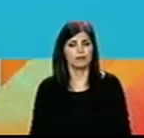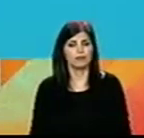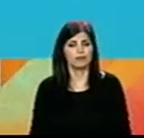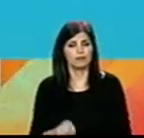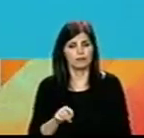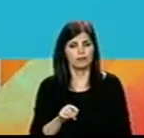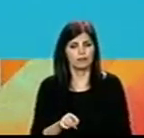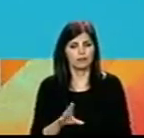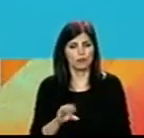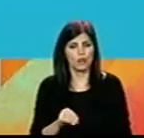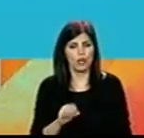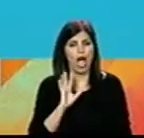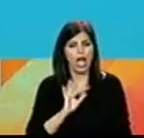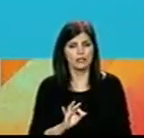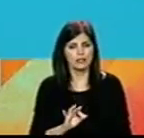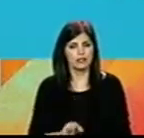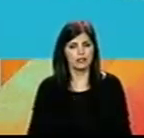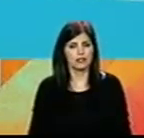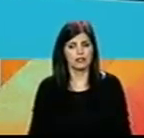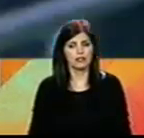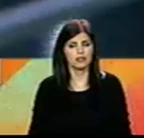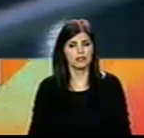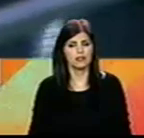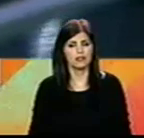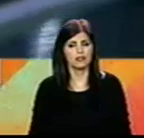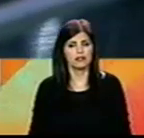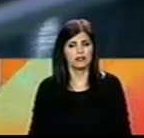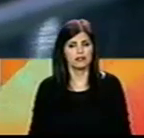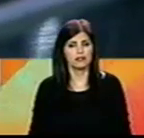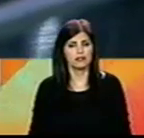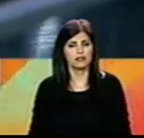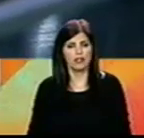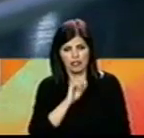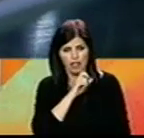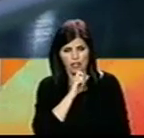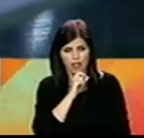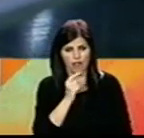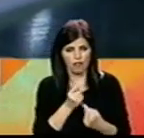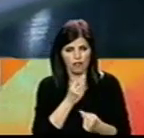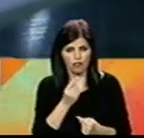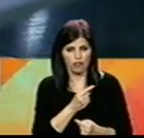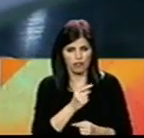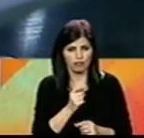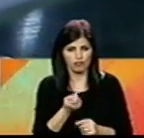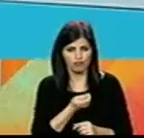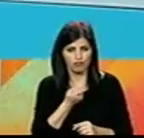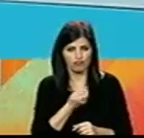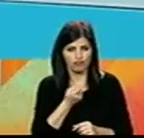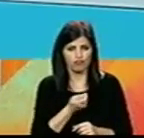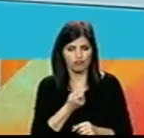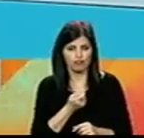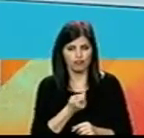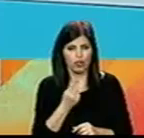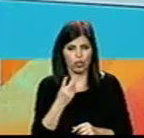Entretanto, isto desligou. É mesmo assim? É mesmo assim. Isto está... Aquí lo dejamos. ¿Es suficiente? Poco a poco con ese calor y en